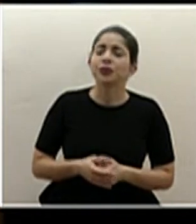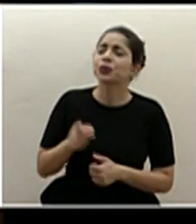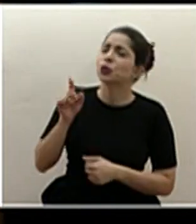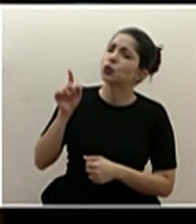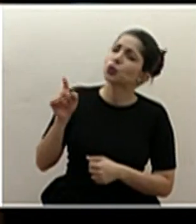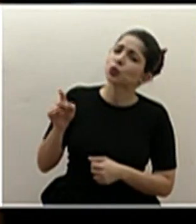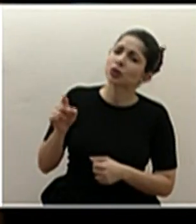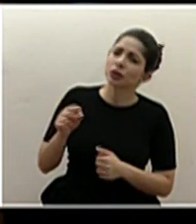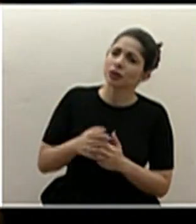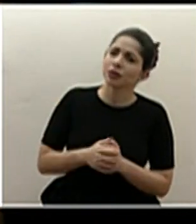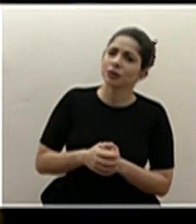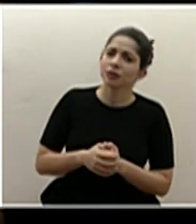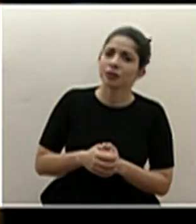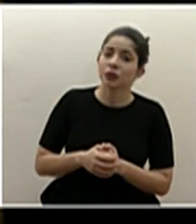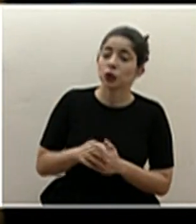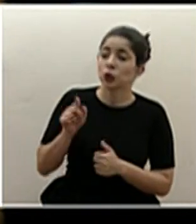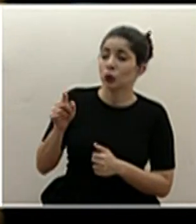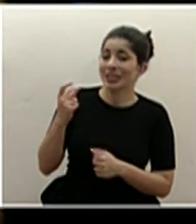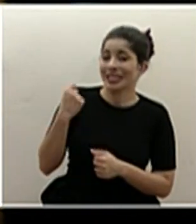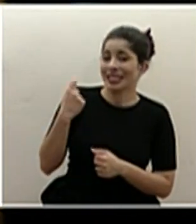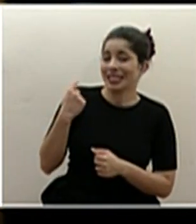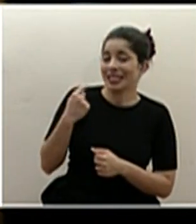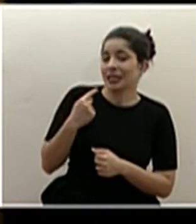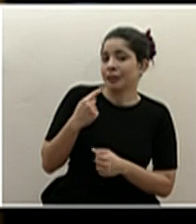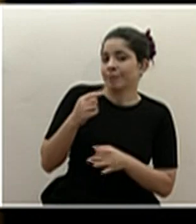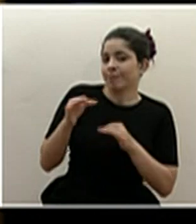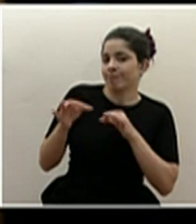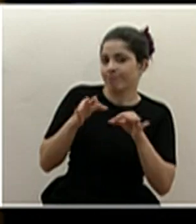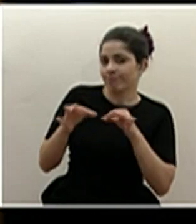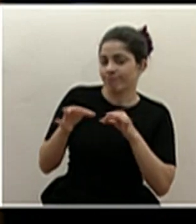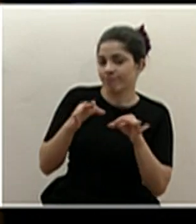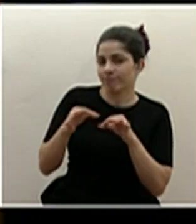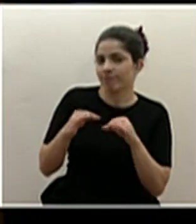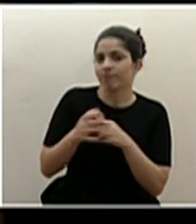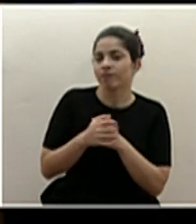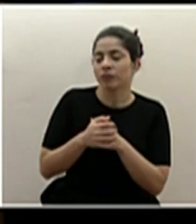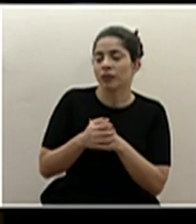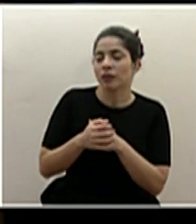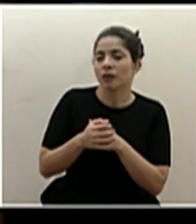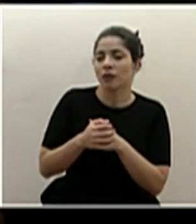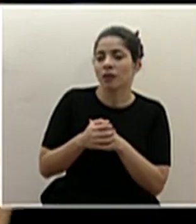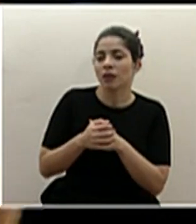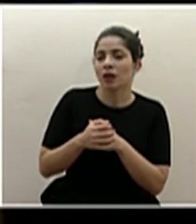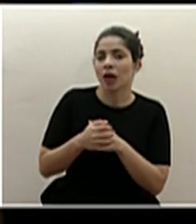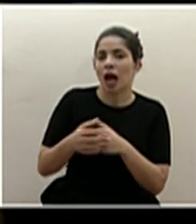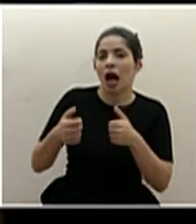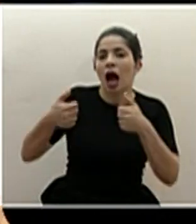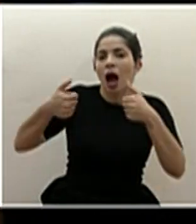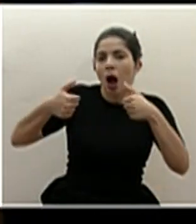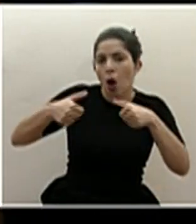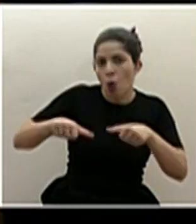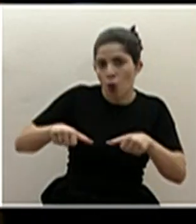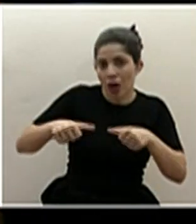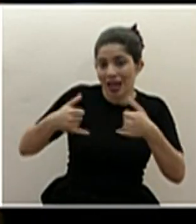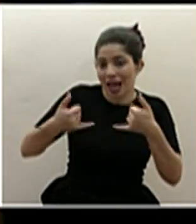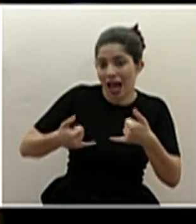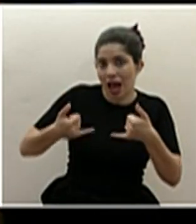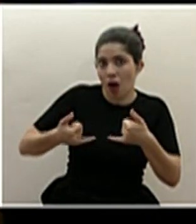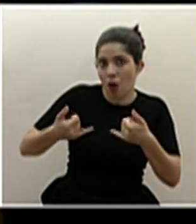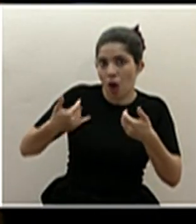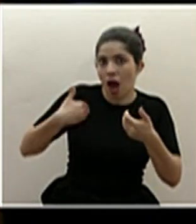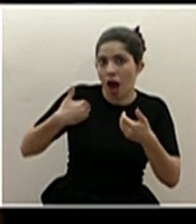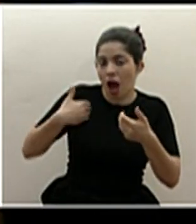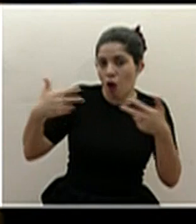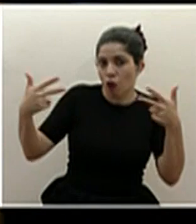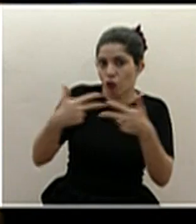Usted acaba de detallar el acuerdo y el flujo que se está dando en este momento